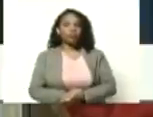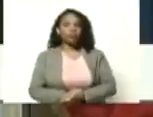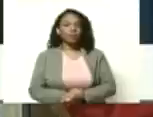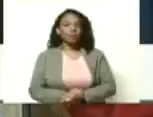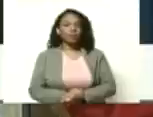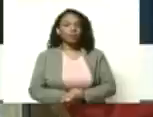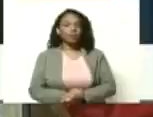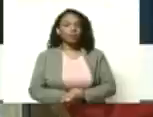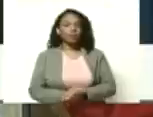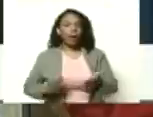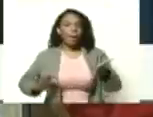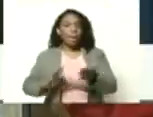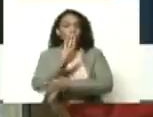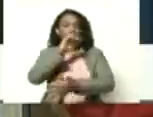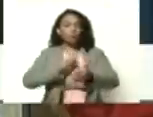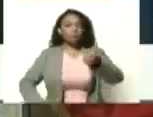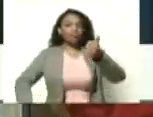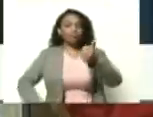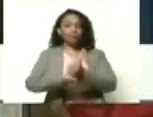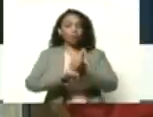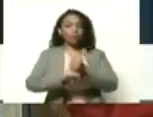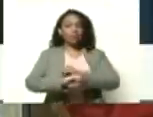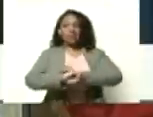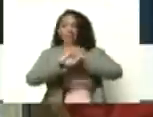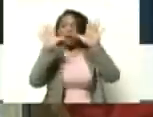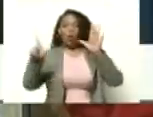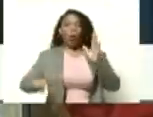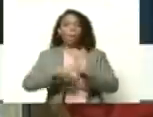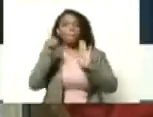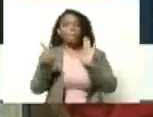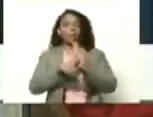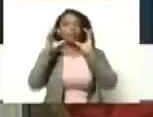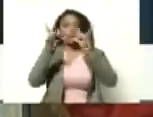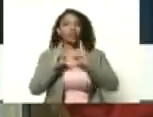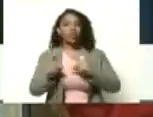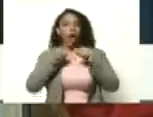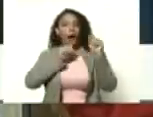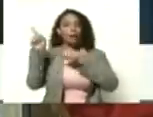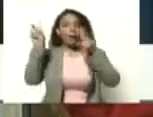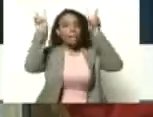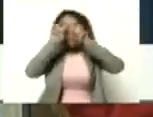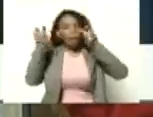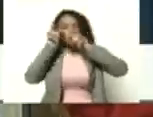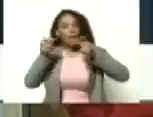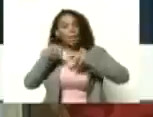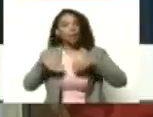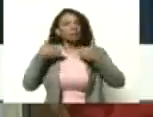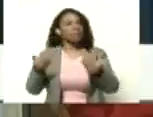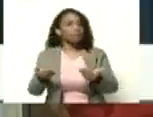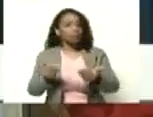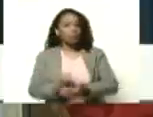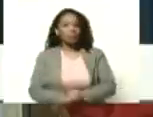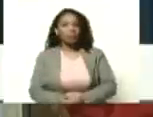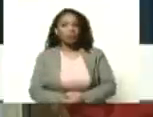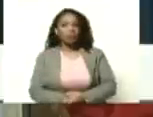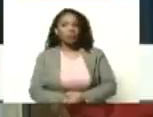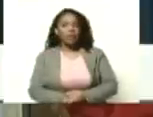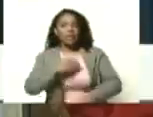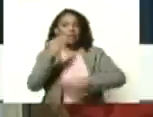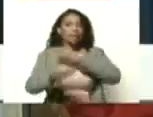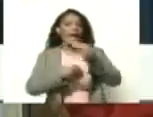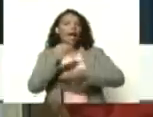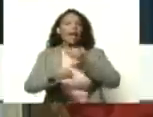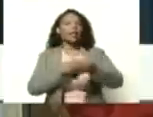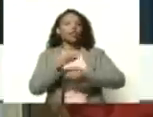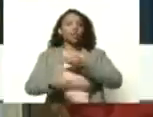el impulso definitivo y desistido de esta investigación que se dio a